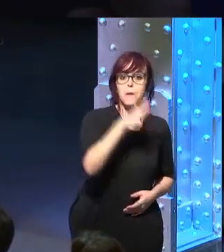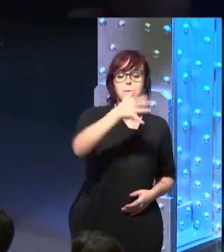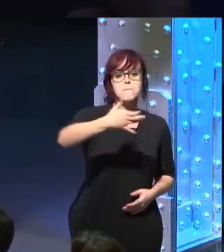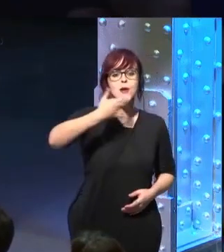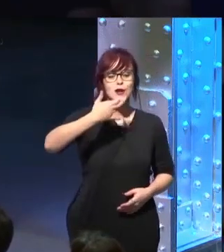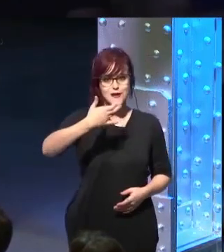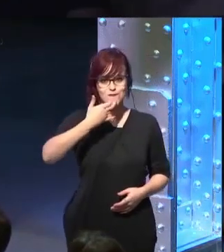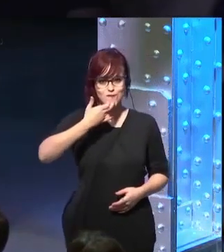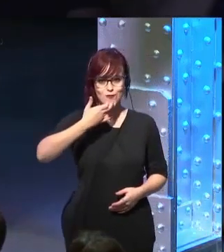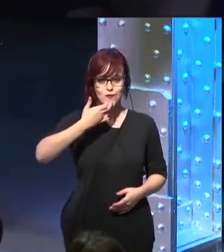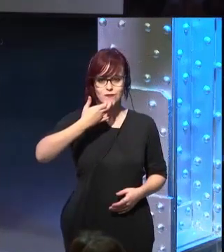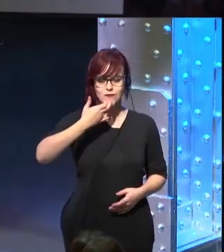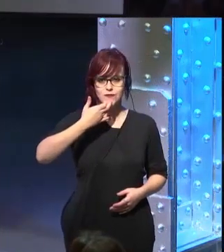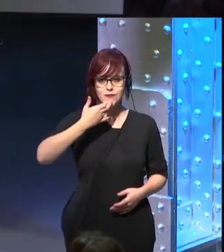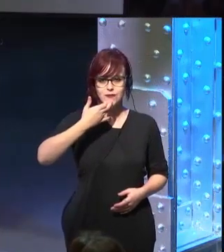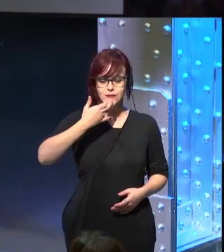Por ejemplo,